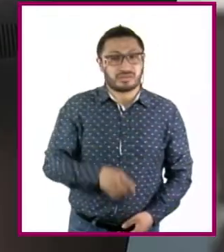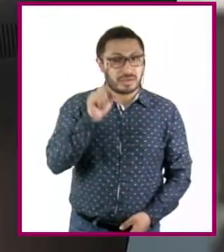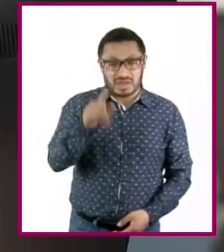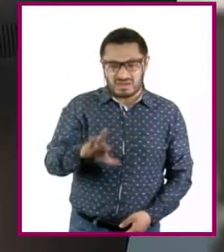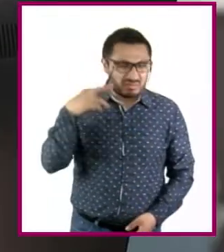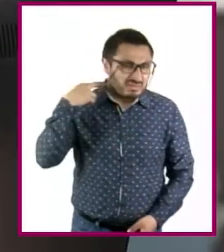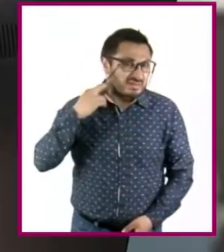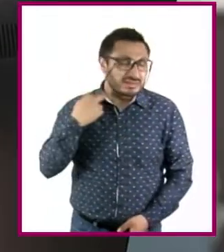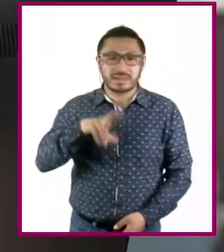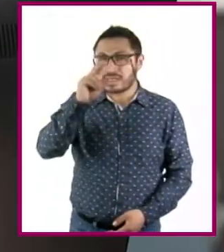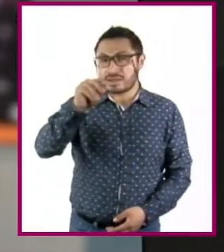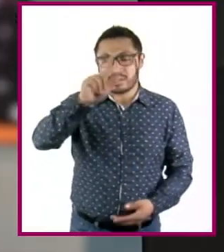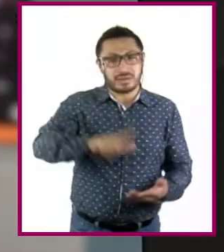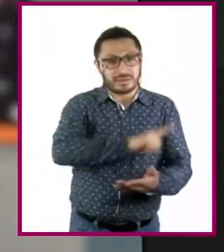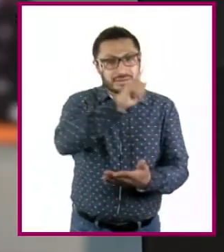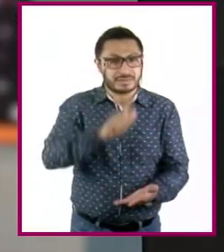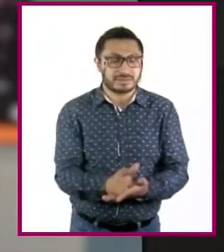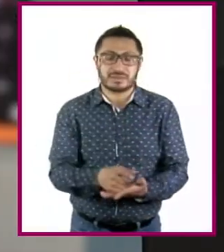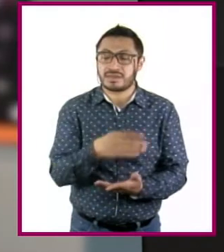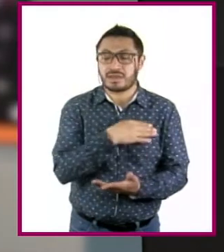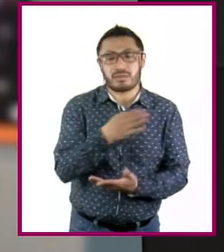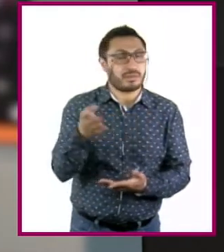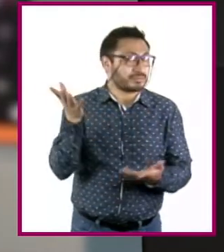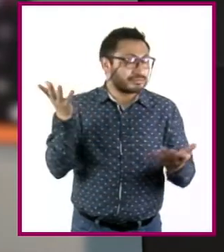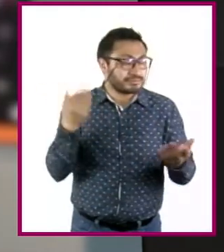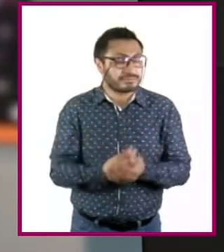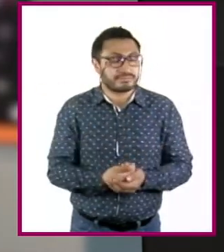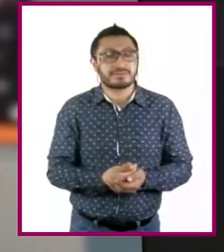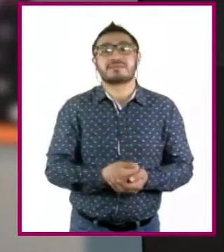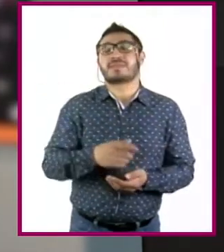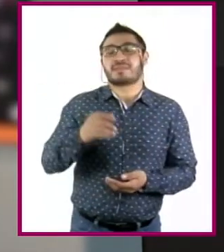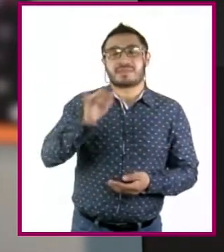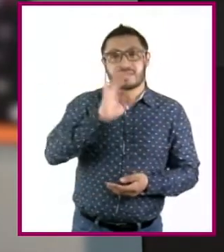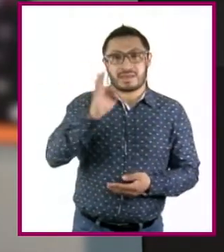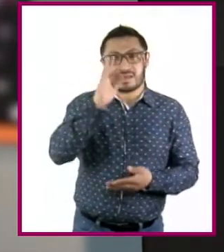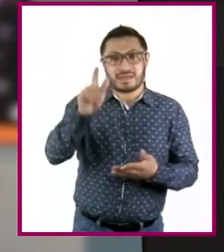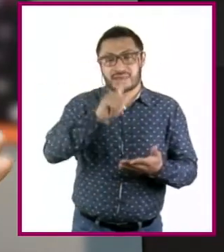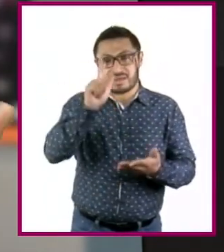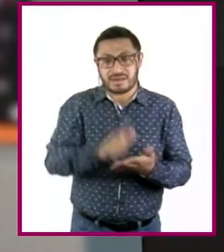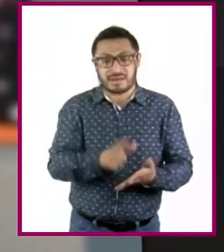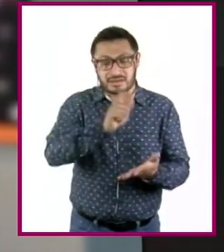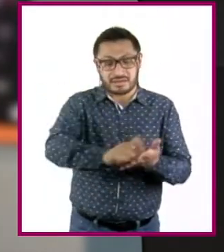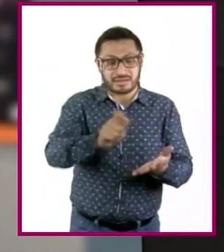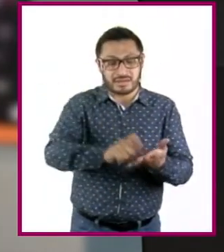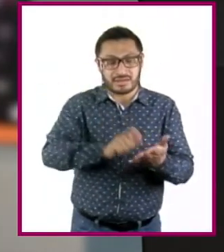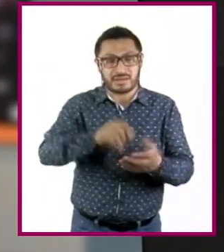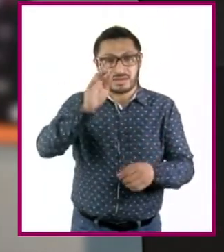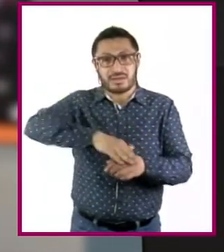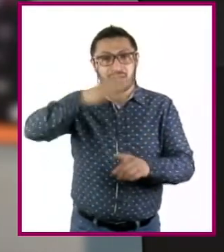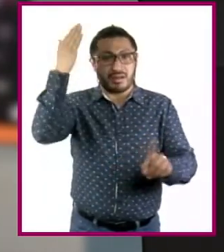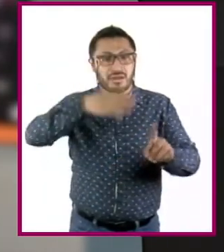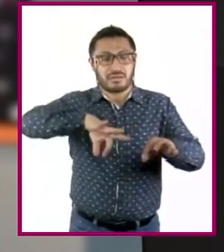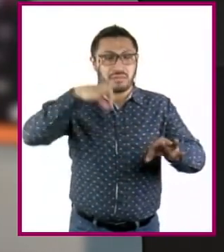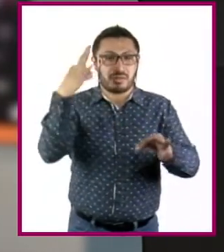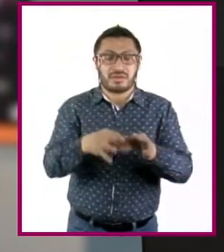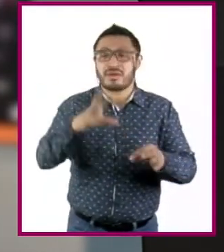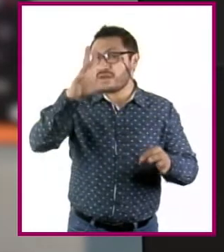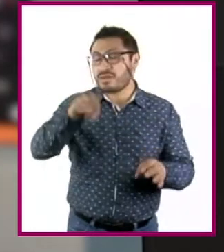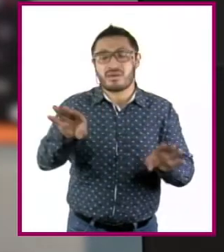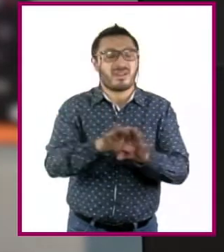No, las leyes. Bueno, a ver, supongamos que las leyes están redactadas de la manera más objetiva y que no responden